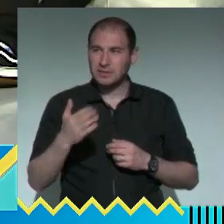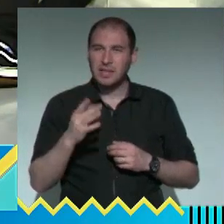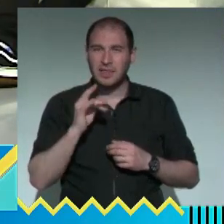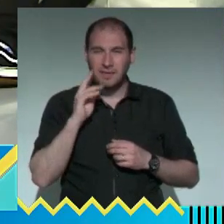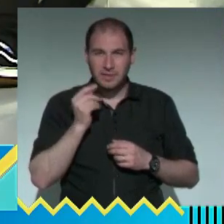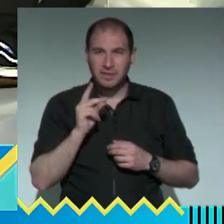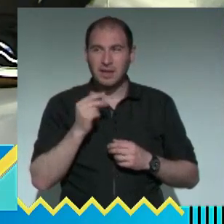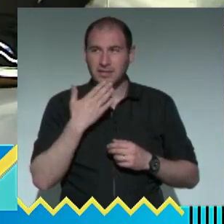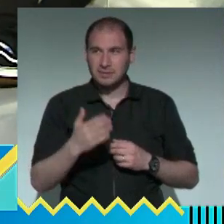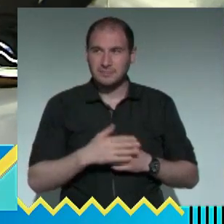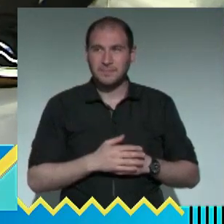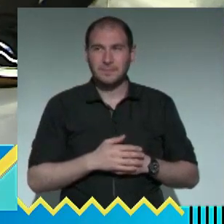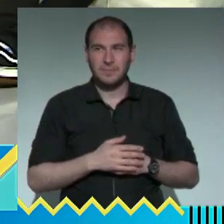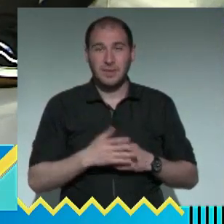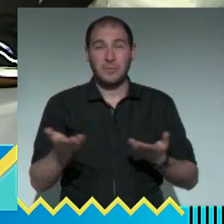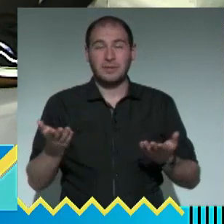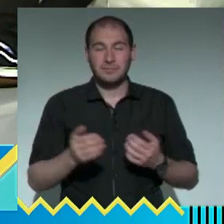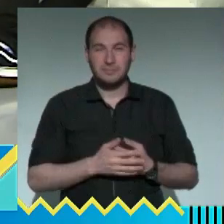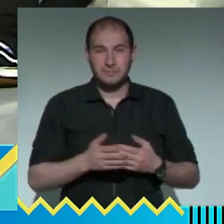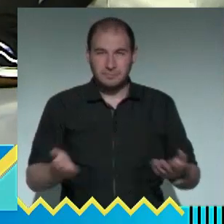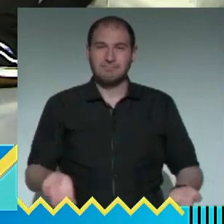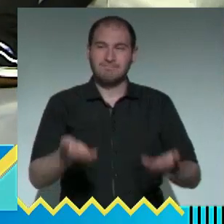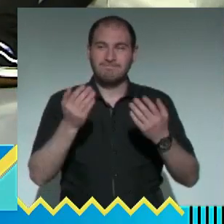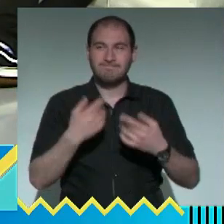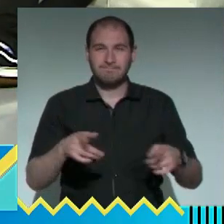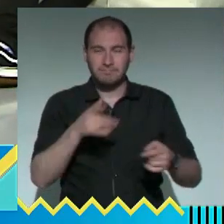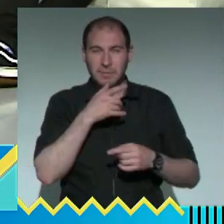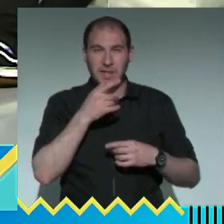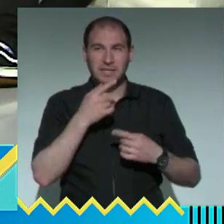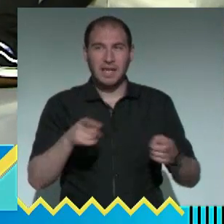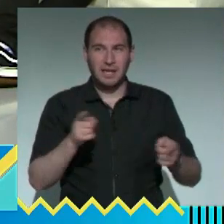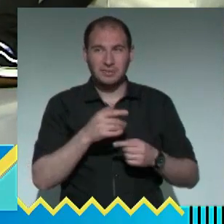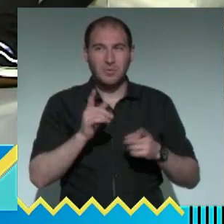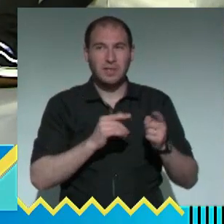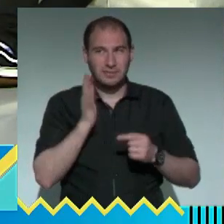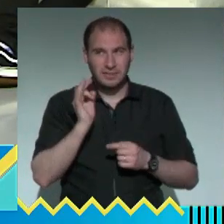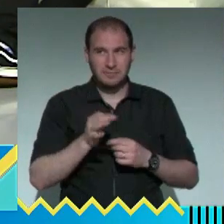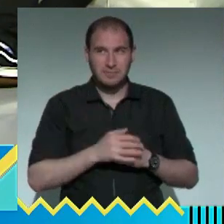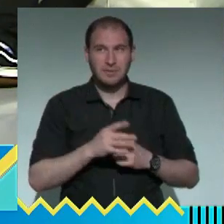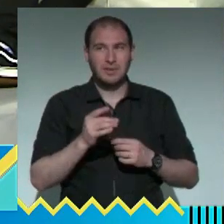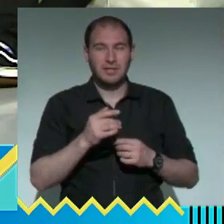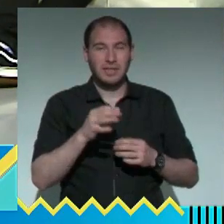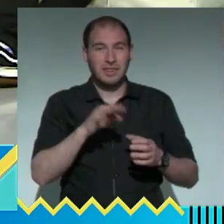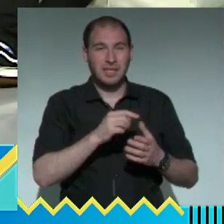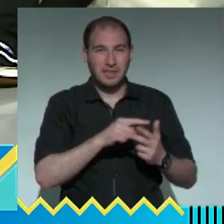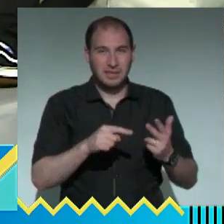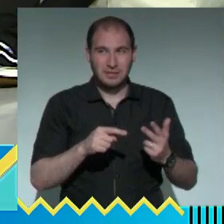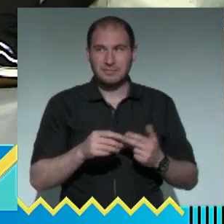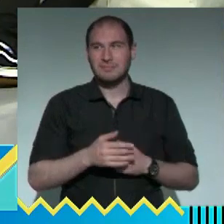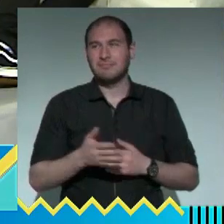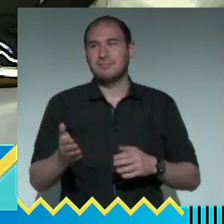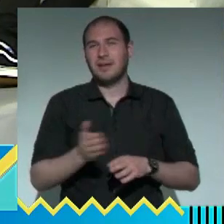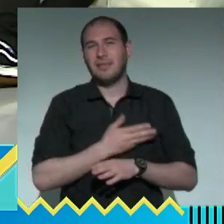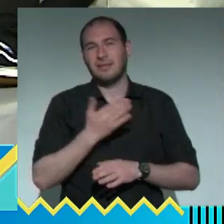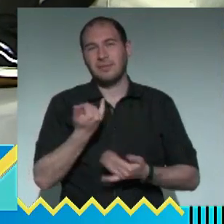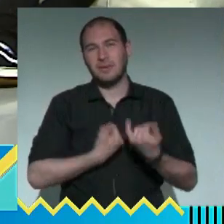David, muchas gracias. Y bueno, deleítenos, creo que ya sé cuál es el tema que se viene. ¿Cuál es? ¿Te para tres? Me lo quemaste.